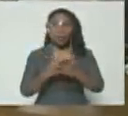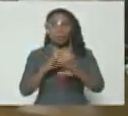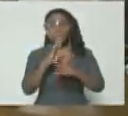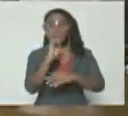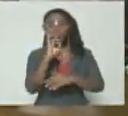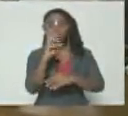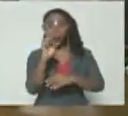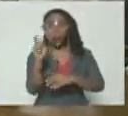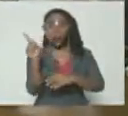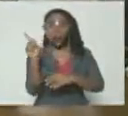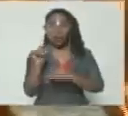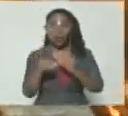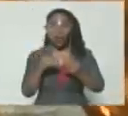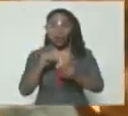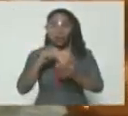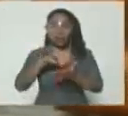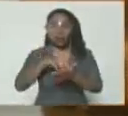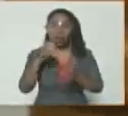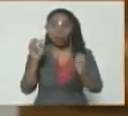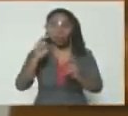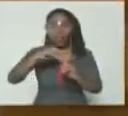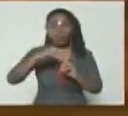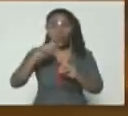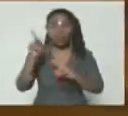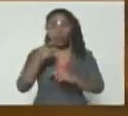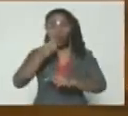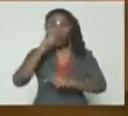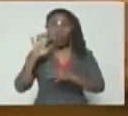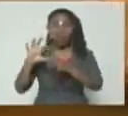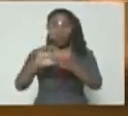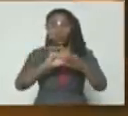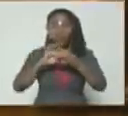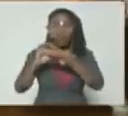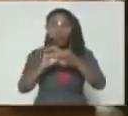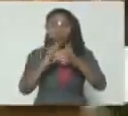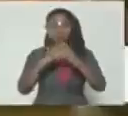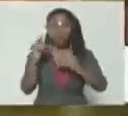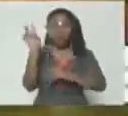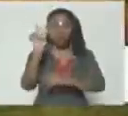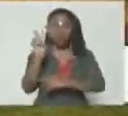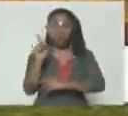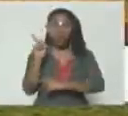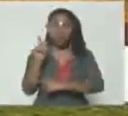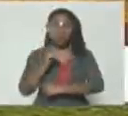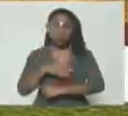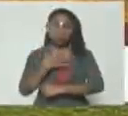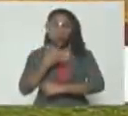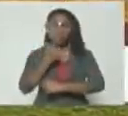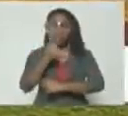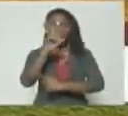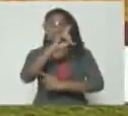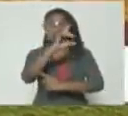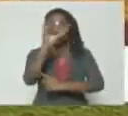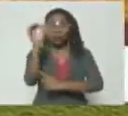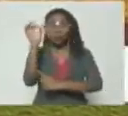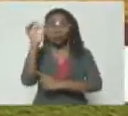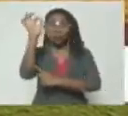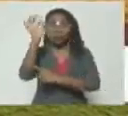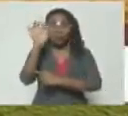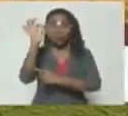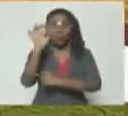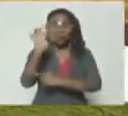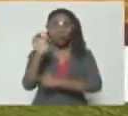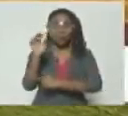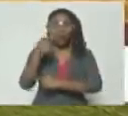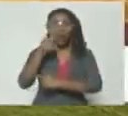es una unión de todos los cafés venezolanos. Se podría decir que es 100% un café